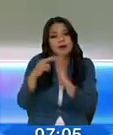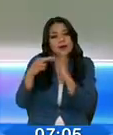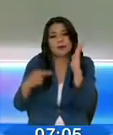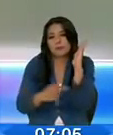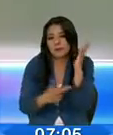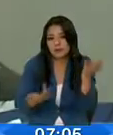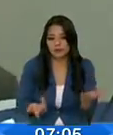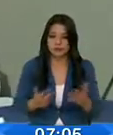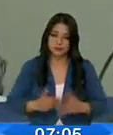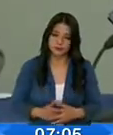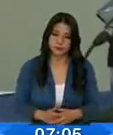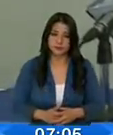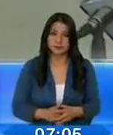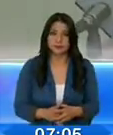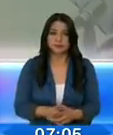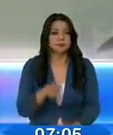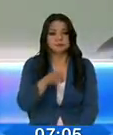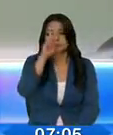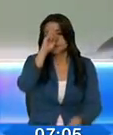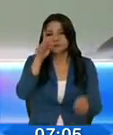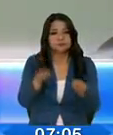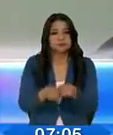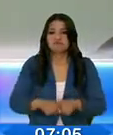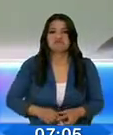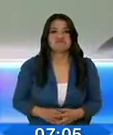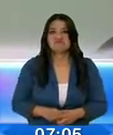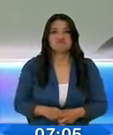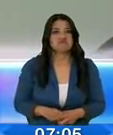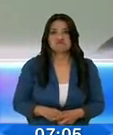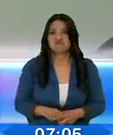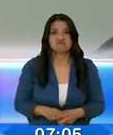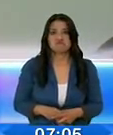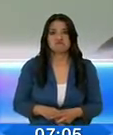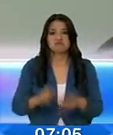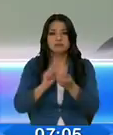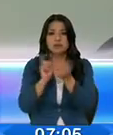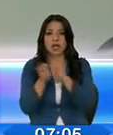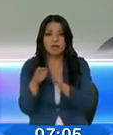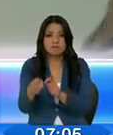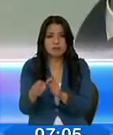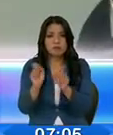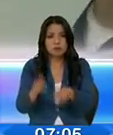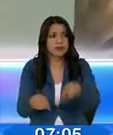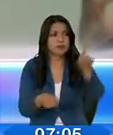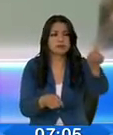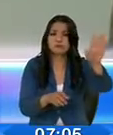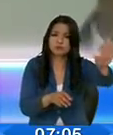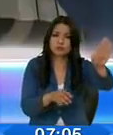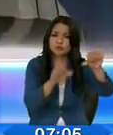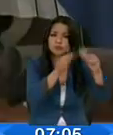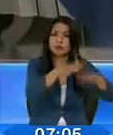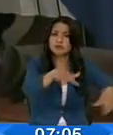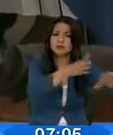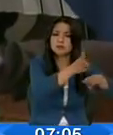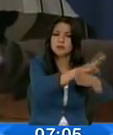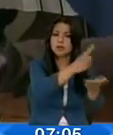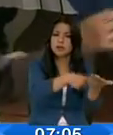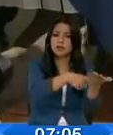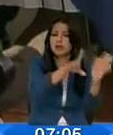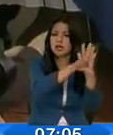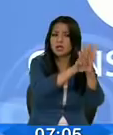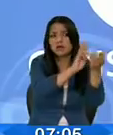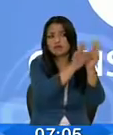reglamentación. Verde Soto discrepa. Es un reglamento, no puede cambiar los reglamentos sin alterar el criterio global de la ley. Si hay o